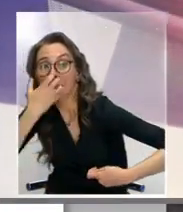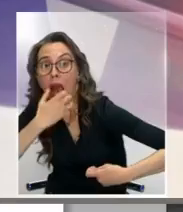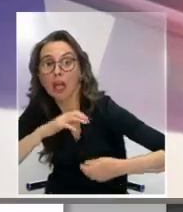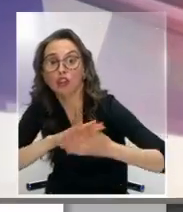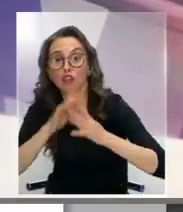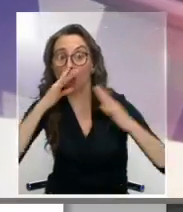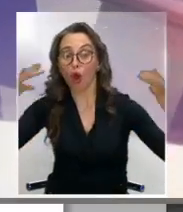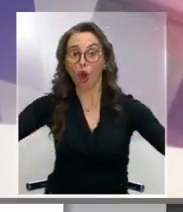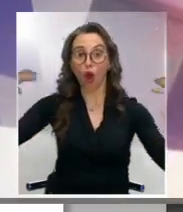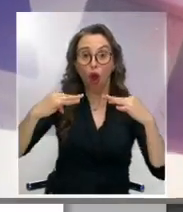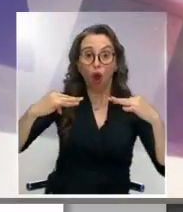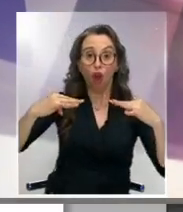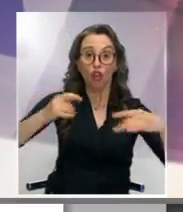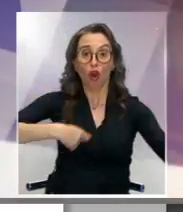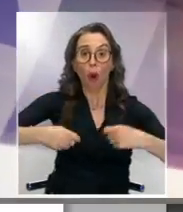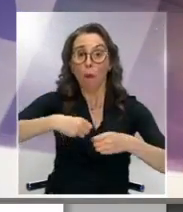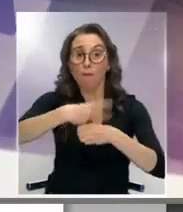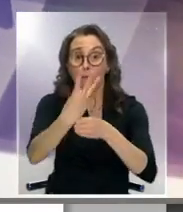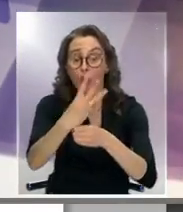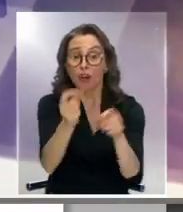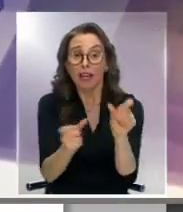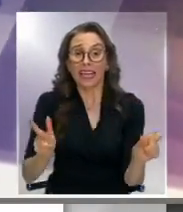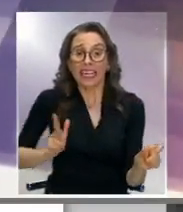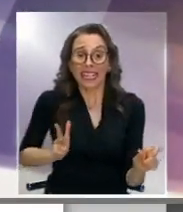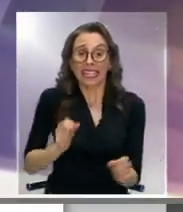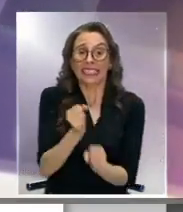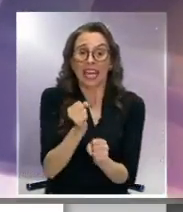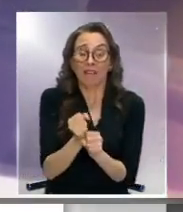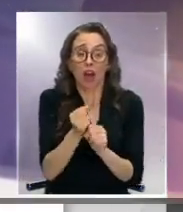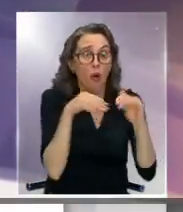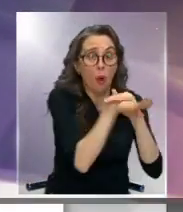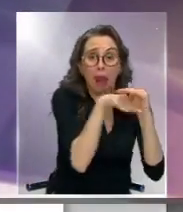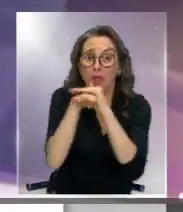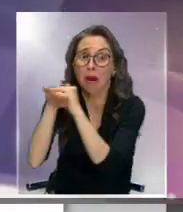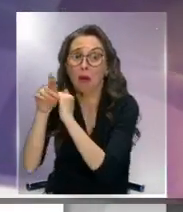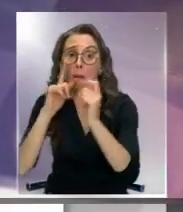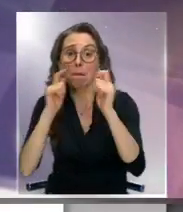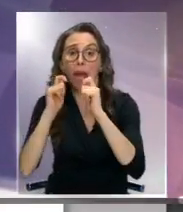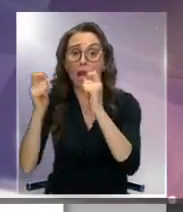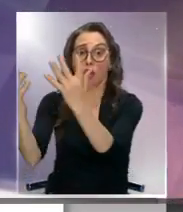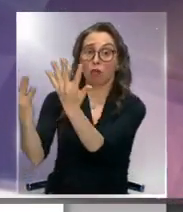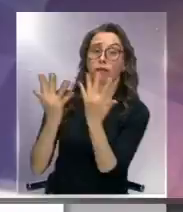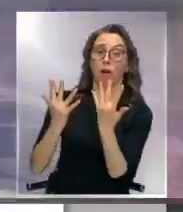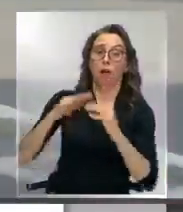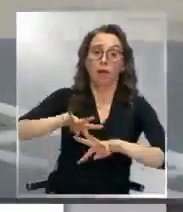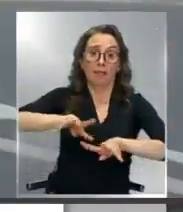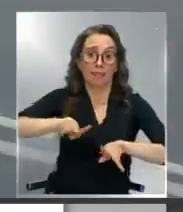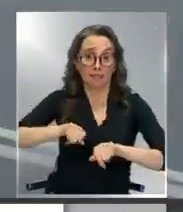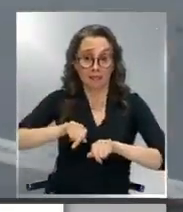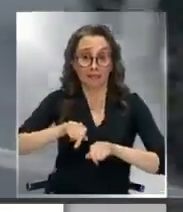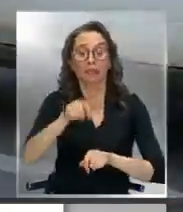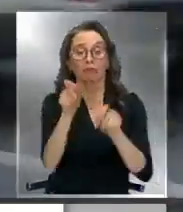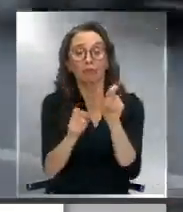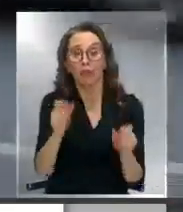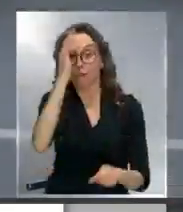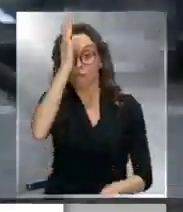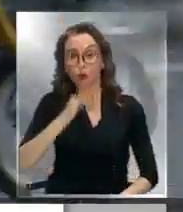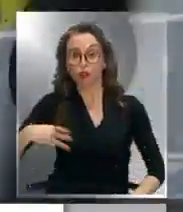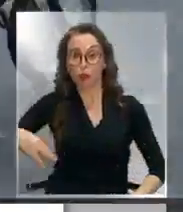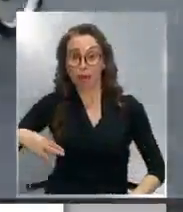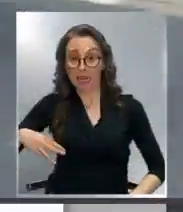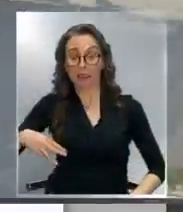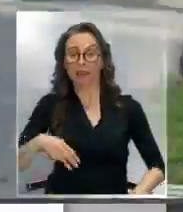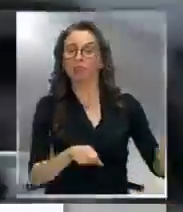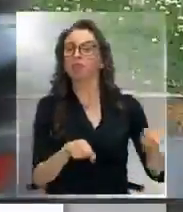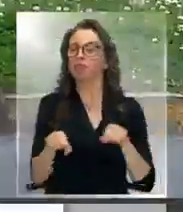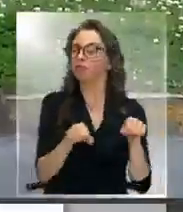comercial, y donde clientes y trabajadores intentaban resguardarse de esta peligrosa banda. Personal municipal se topa con